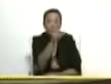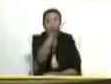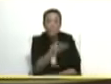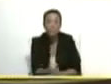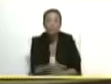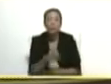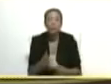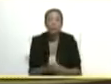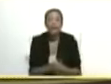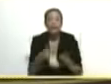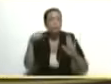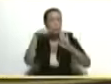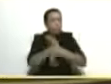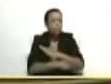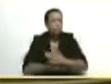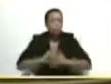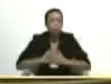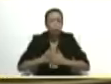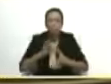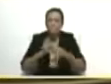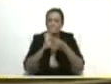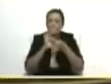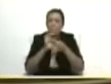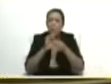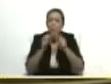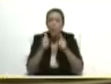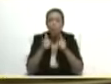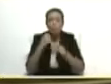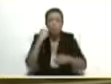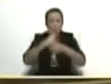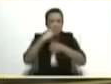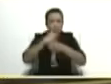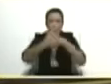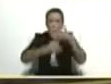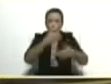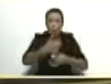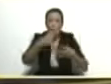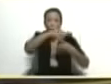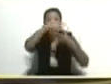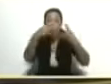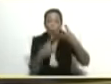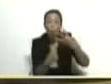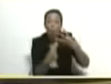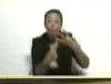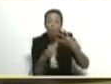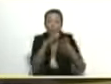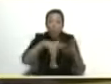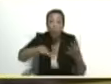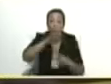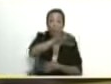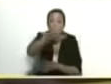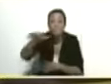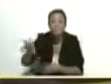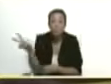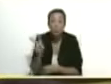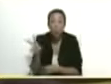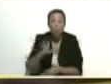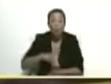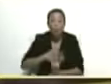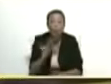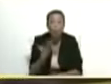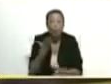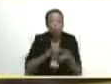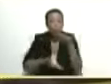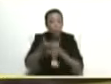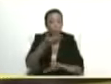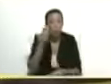están profundamente enraizados en los cuatro puntos cardinales del territorio nacional, pueda